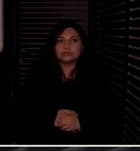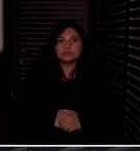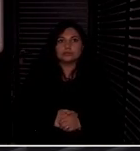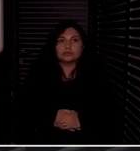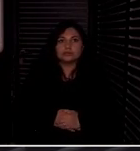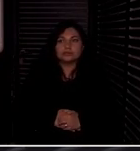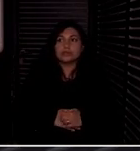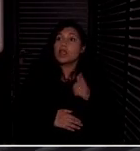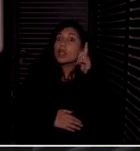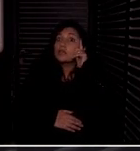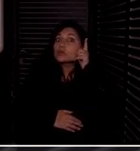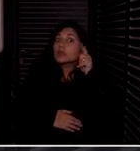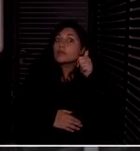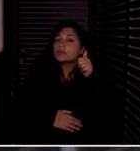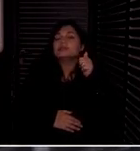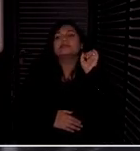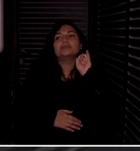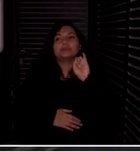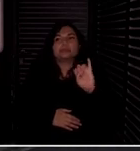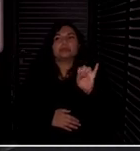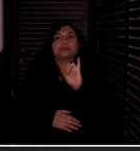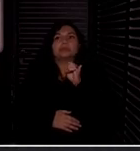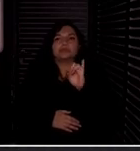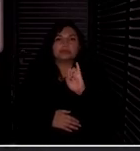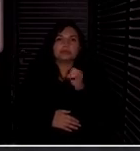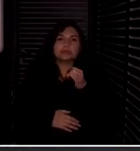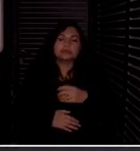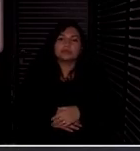¿Me escuchan bien, correctamente? Sí, ¿no? Ok.